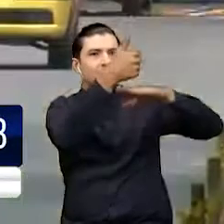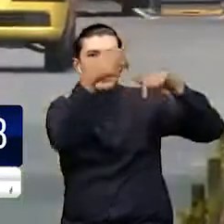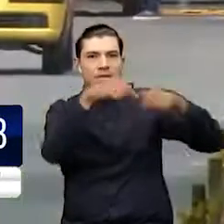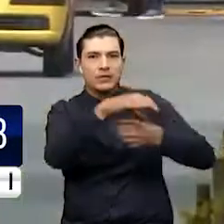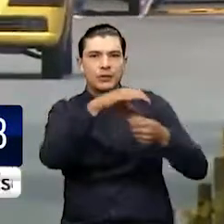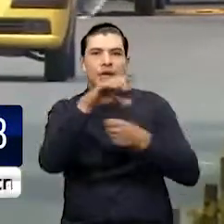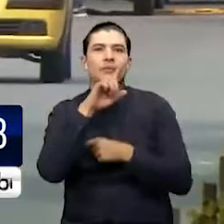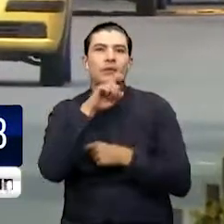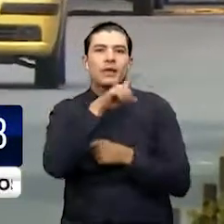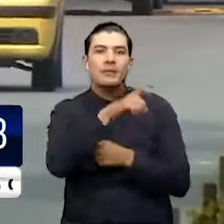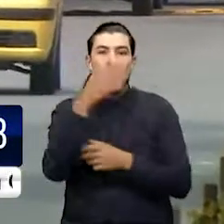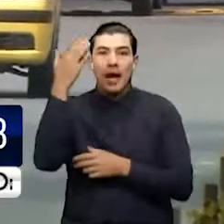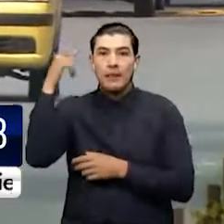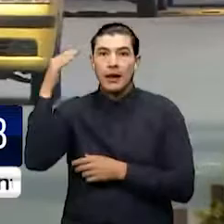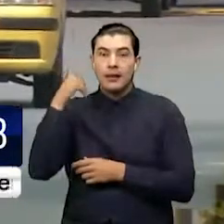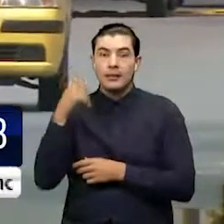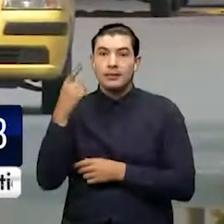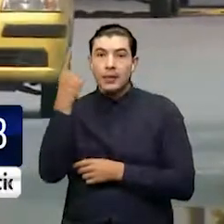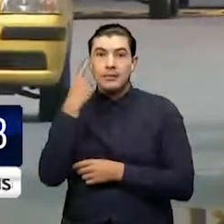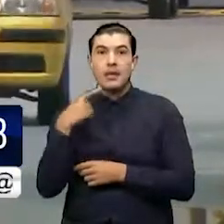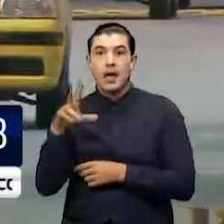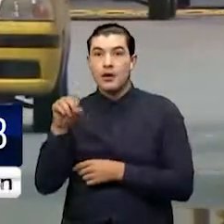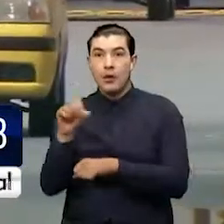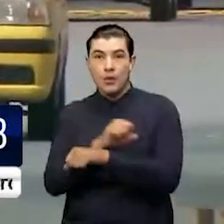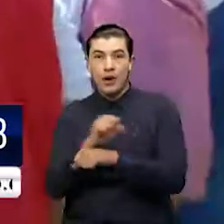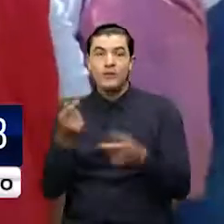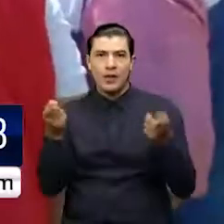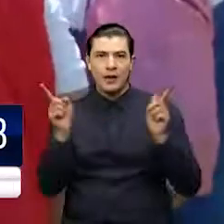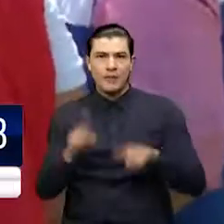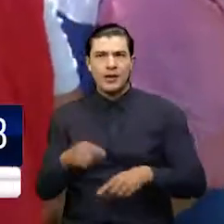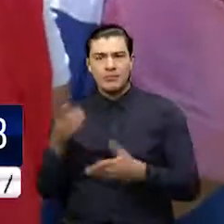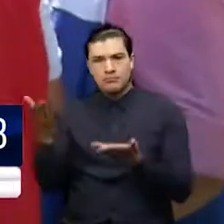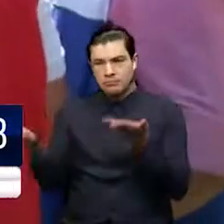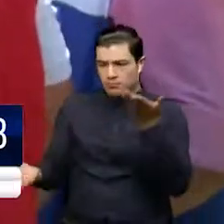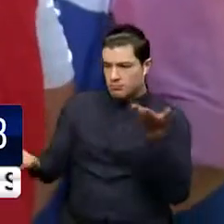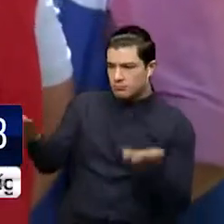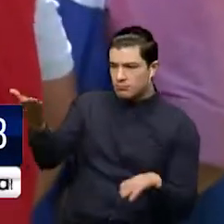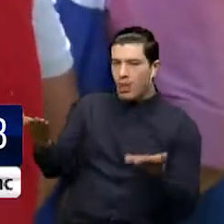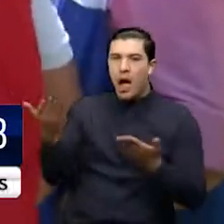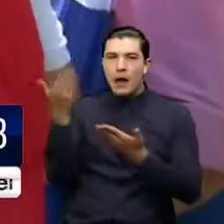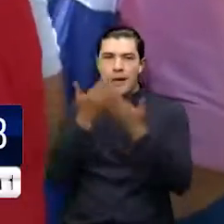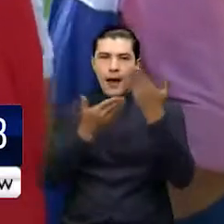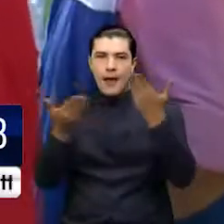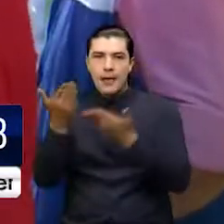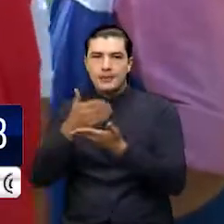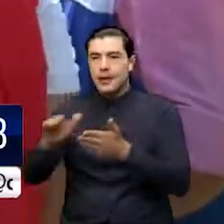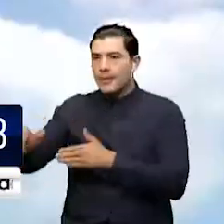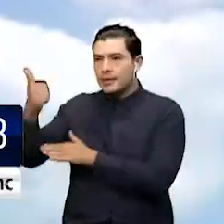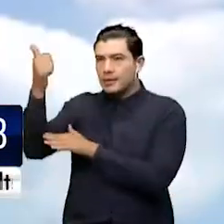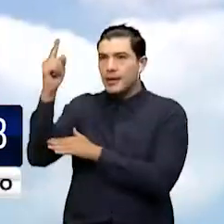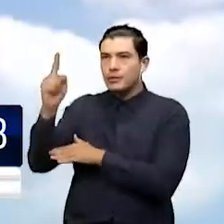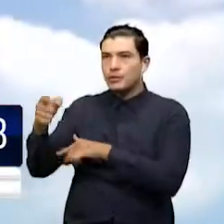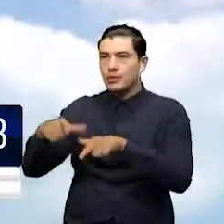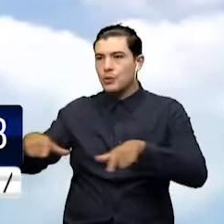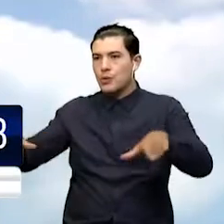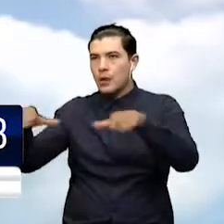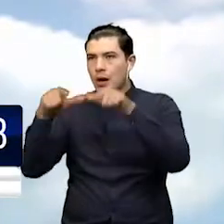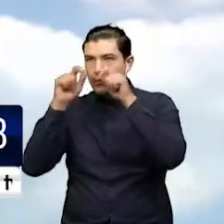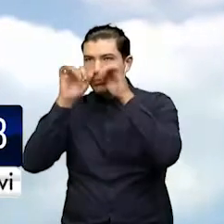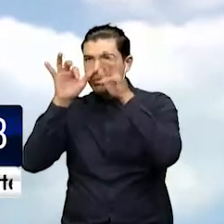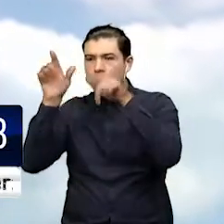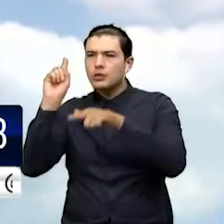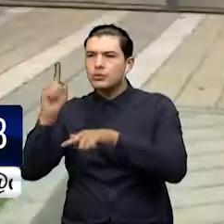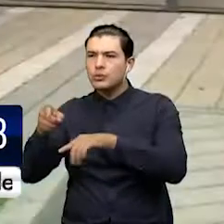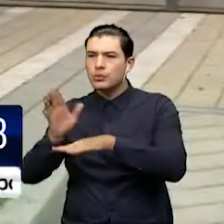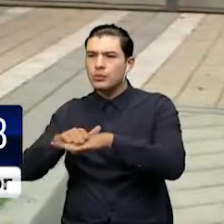el pasado día sin carro se realizó también un comparativo para analizar los principales focos de contaminación y sus